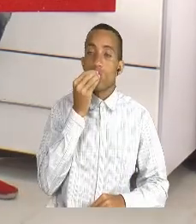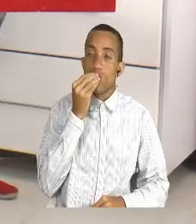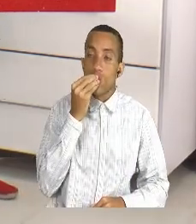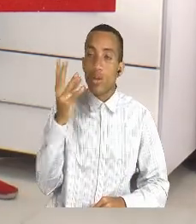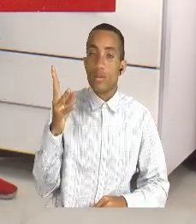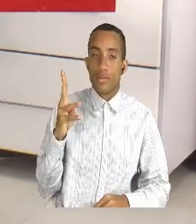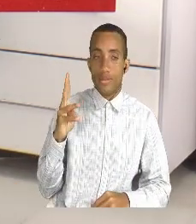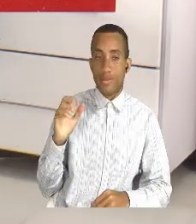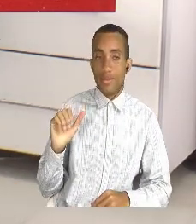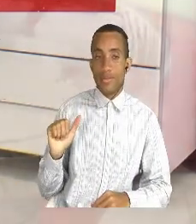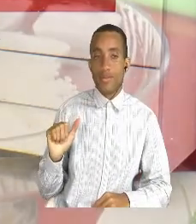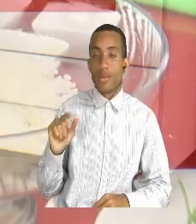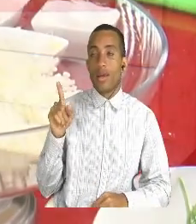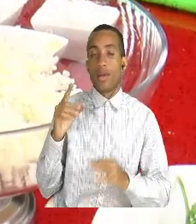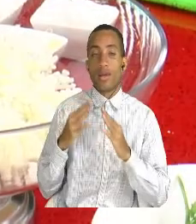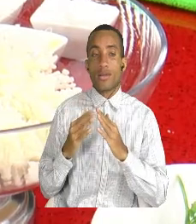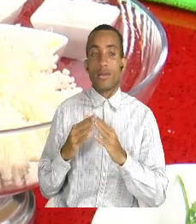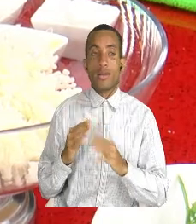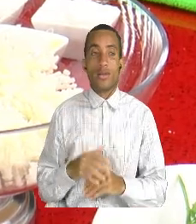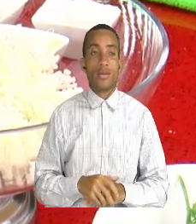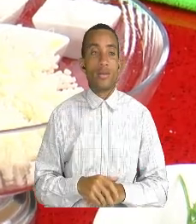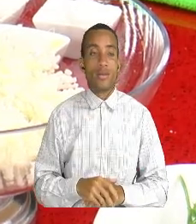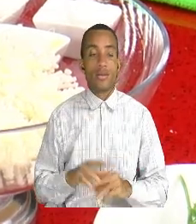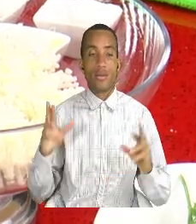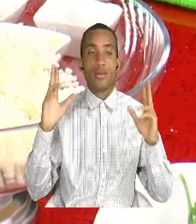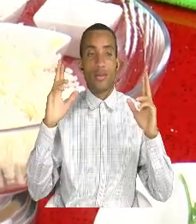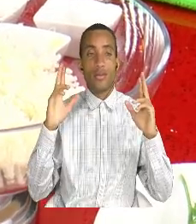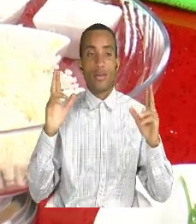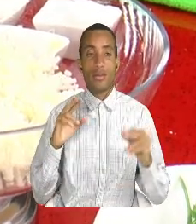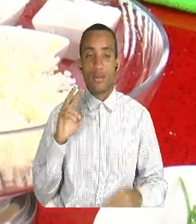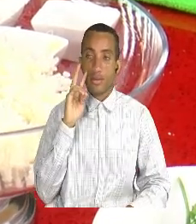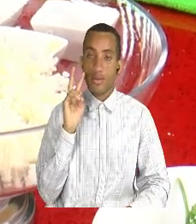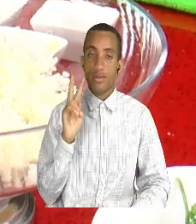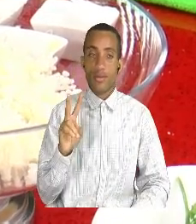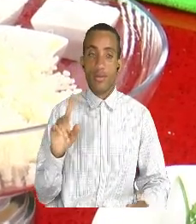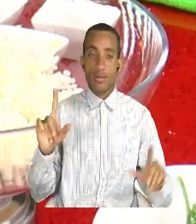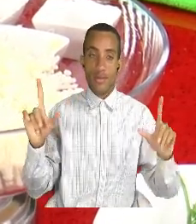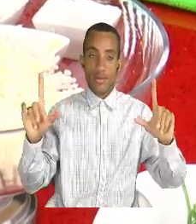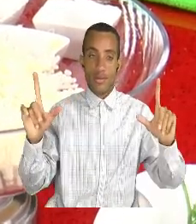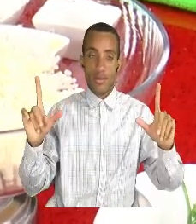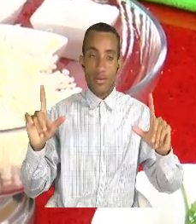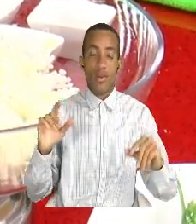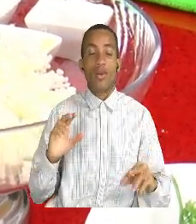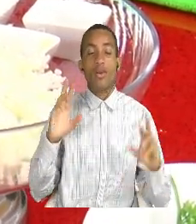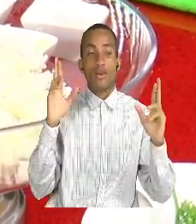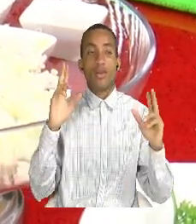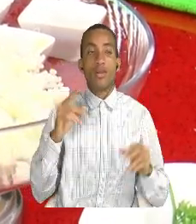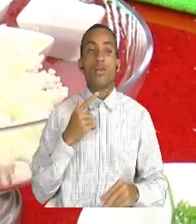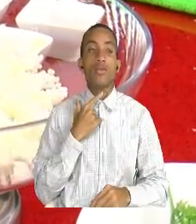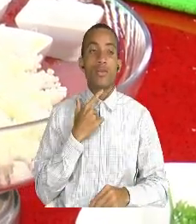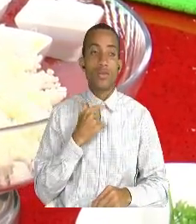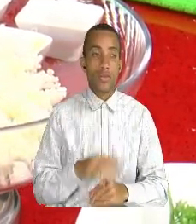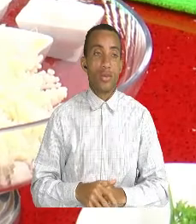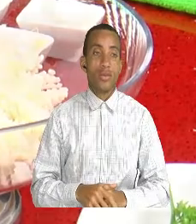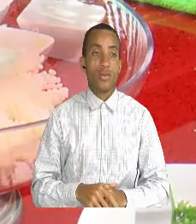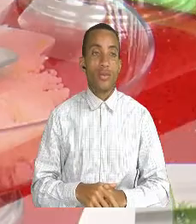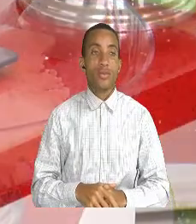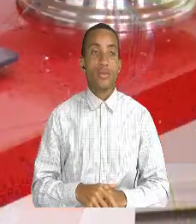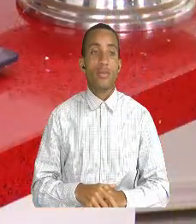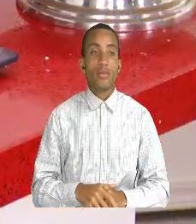está allá en casa, que ojalá esté viéndonos y disfrutando de este arroz también, que le gustan mucho los mariscos. Sí, sí.